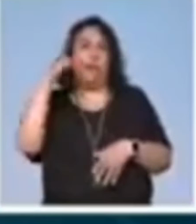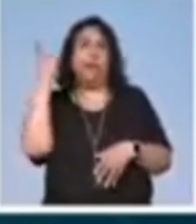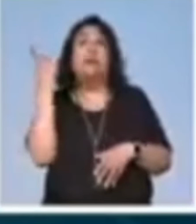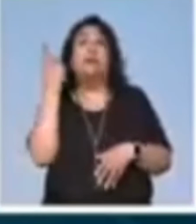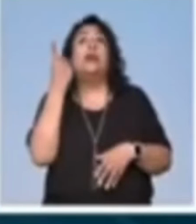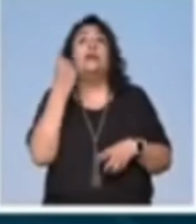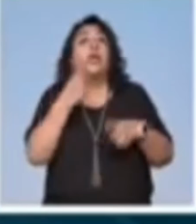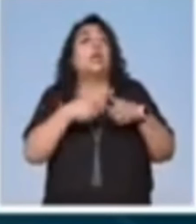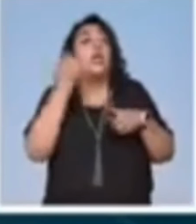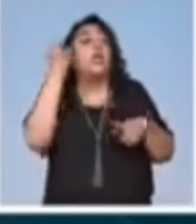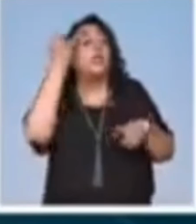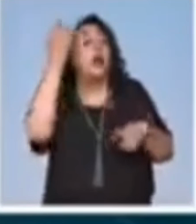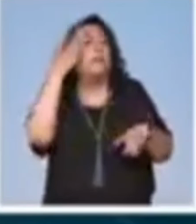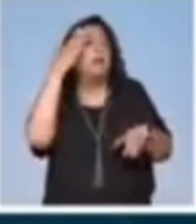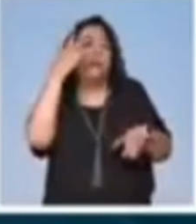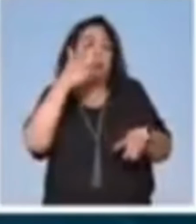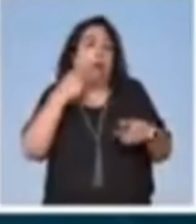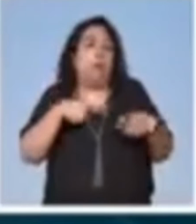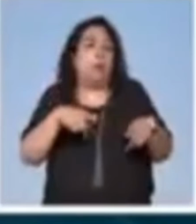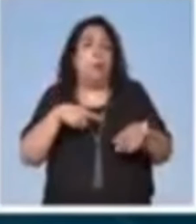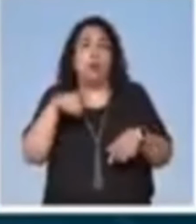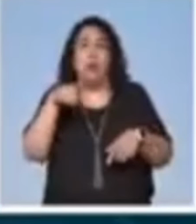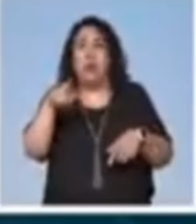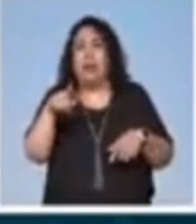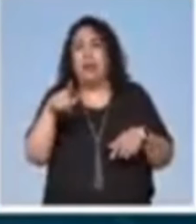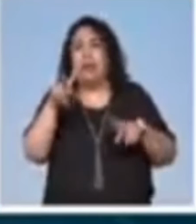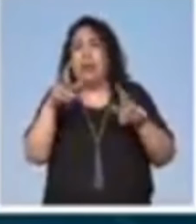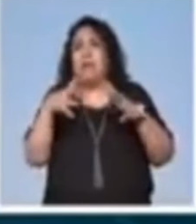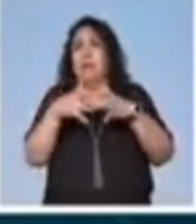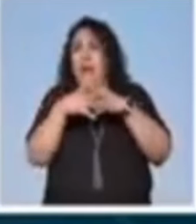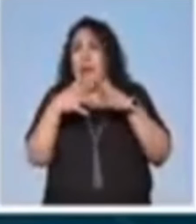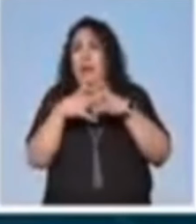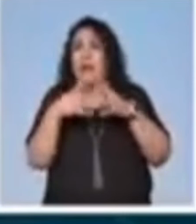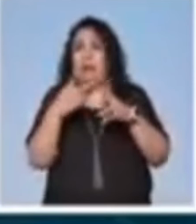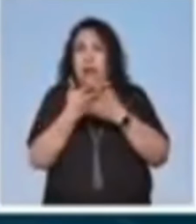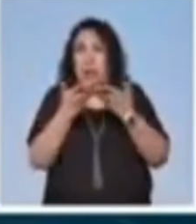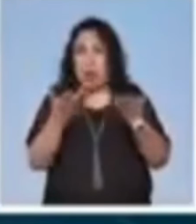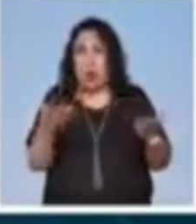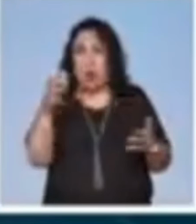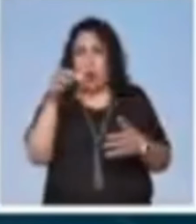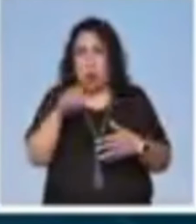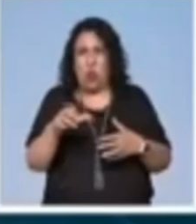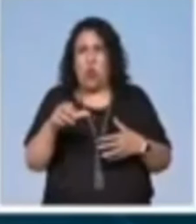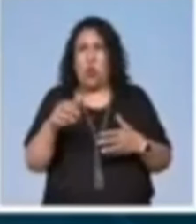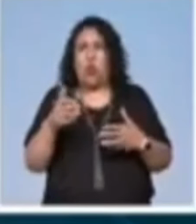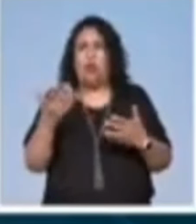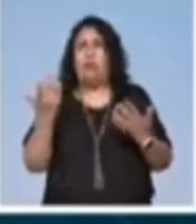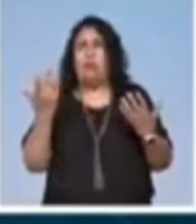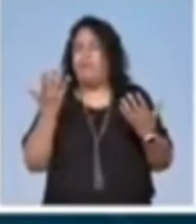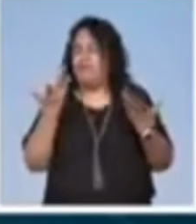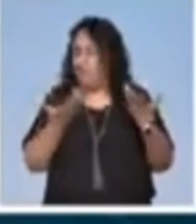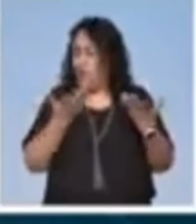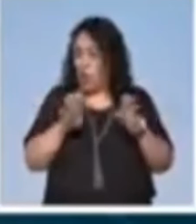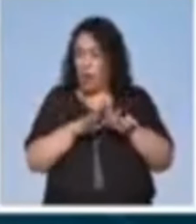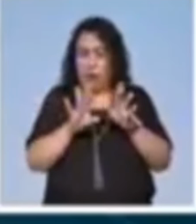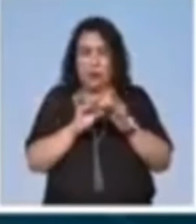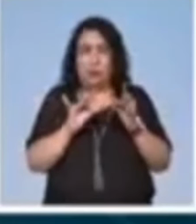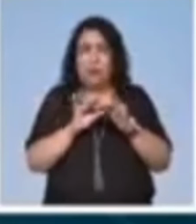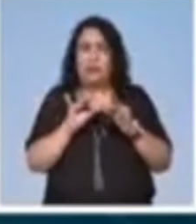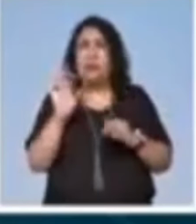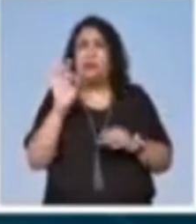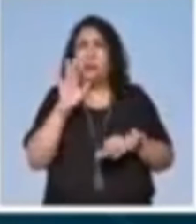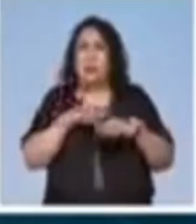final alguien tiene que poner la idea principal. Si se trata sobre la guerra y con lo que está pasando en la actualidad y a comparación de antes, no sé cómo explicarlo. ¿Qué trate